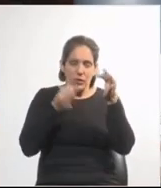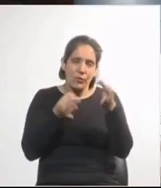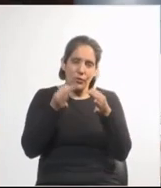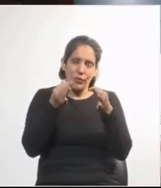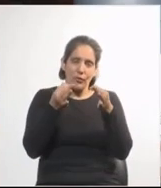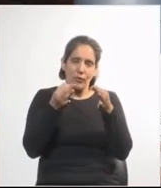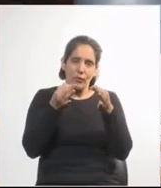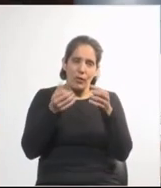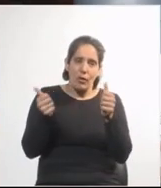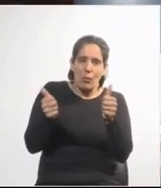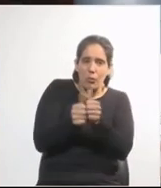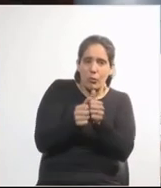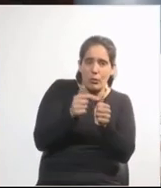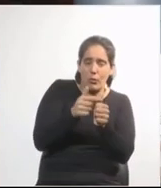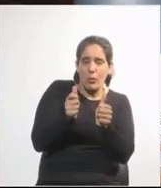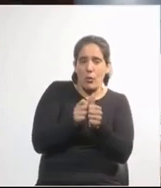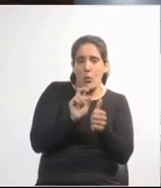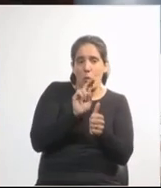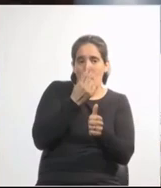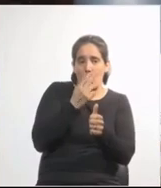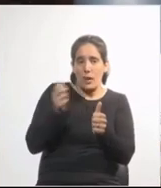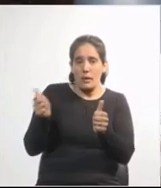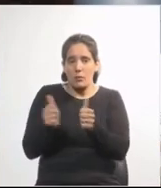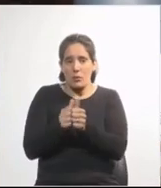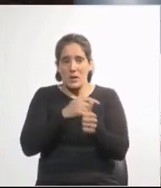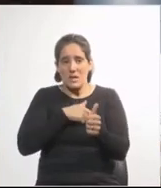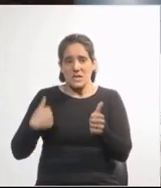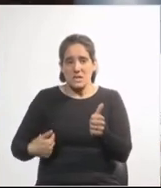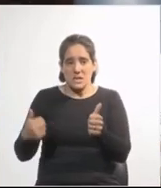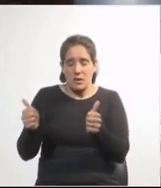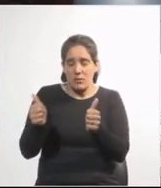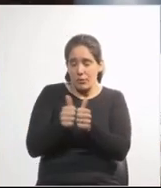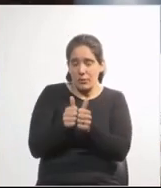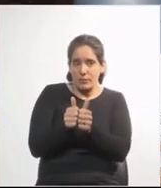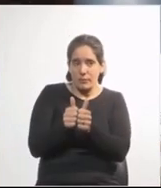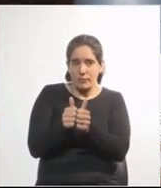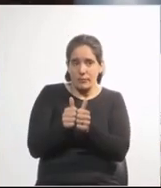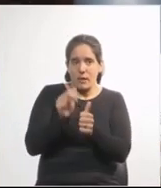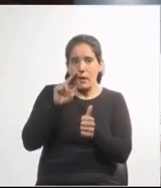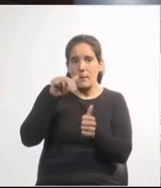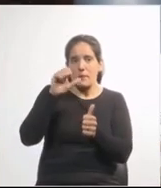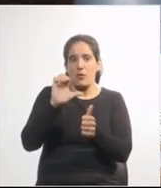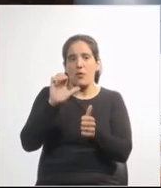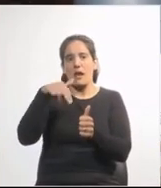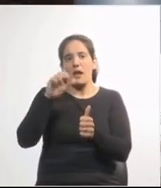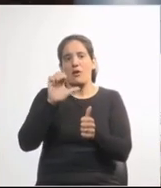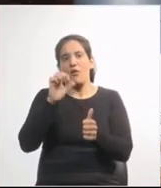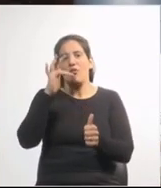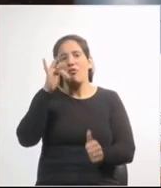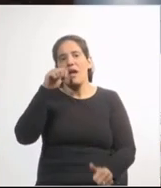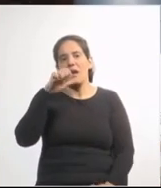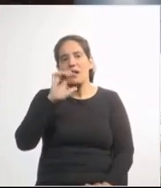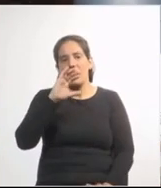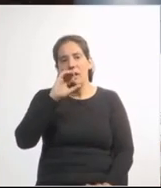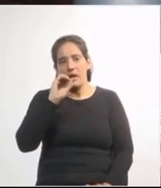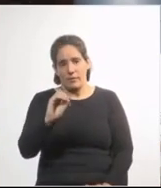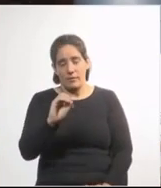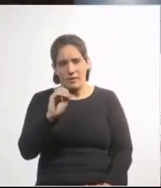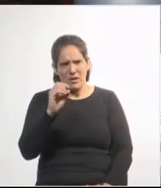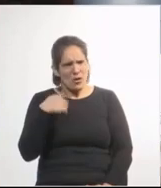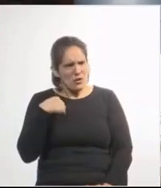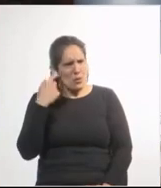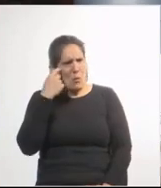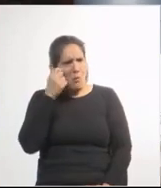conjunto entre Uruguay y la República Popular China en Bio-Nanofarma, que nos sorprende que esta